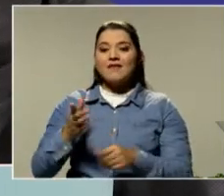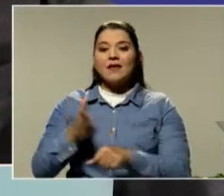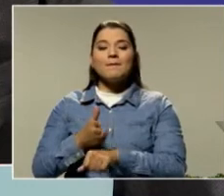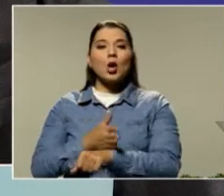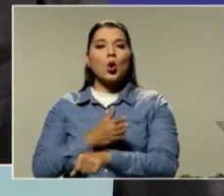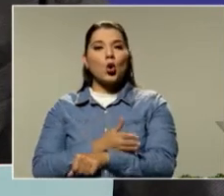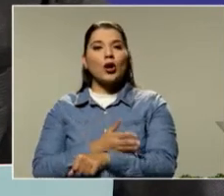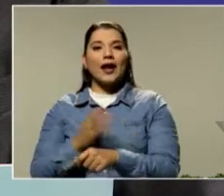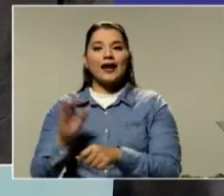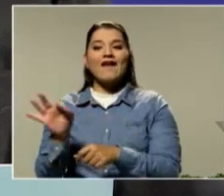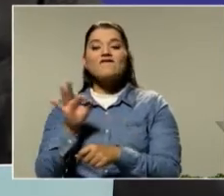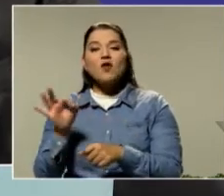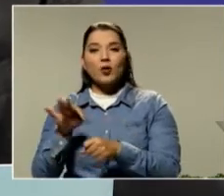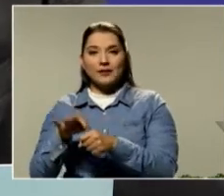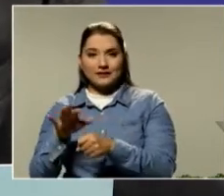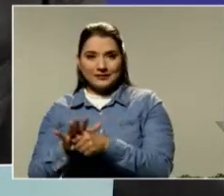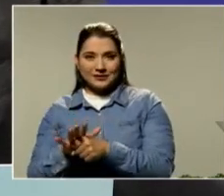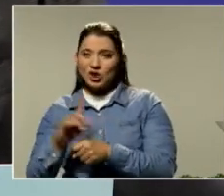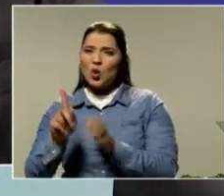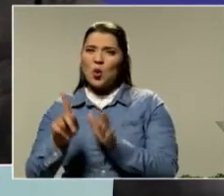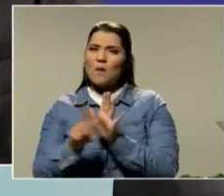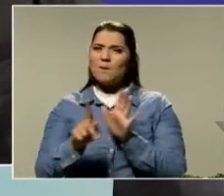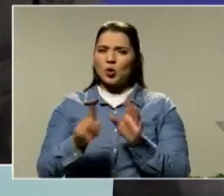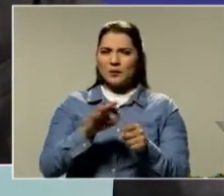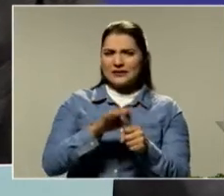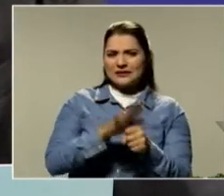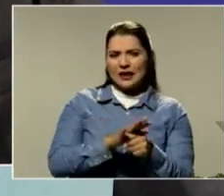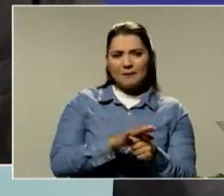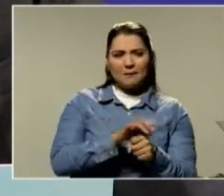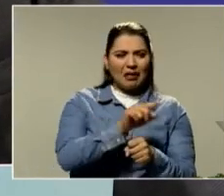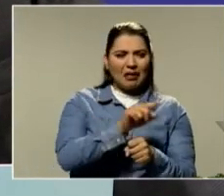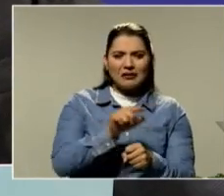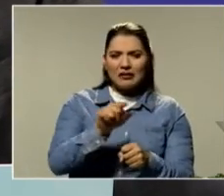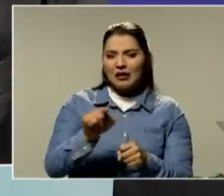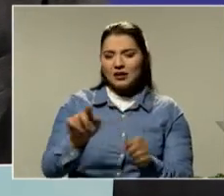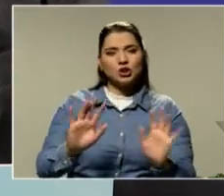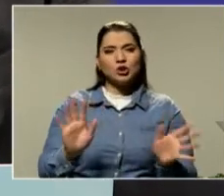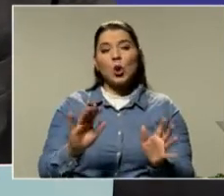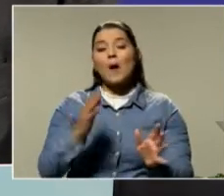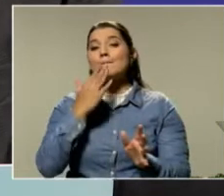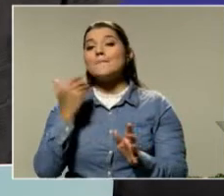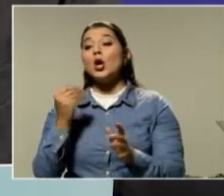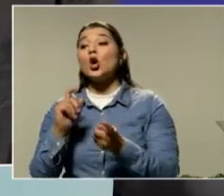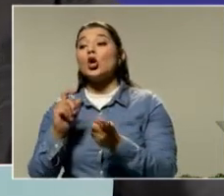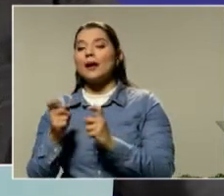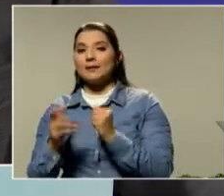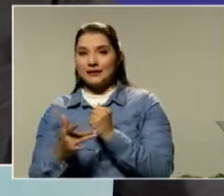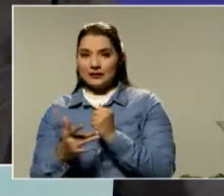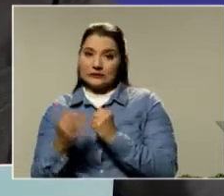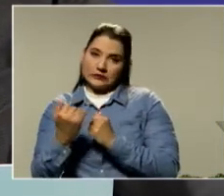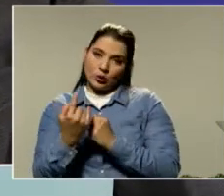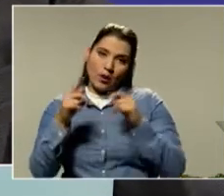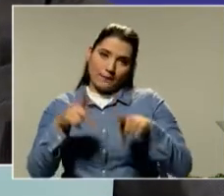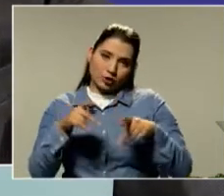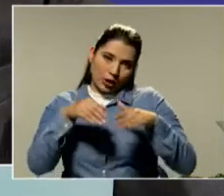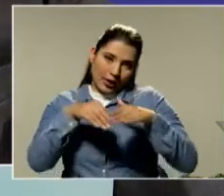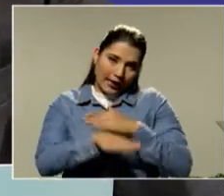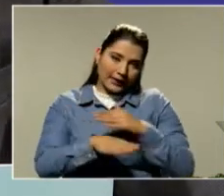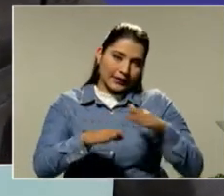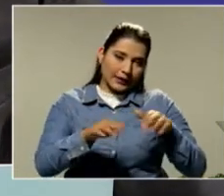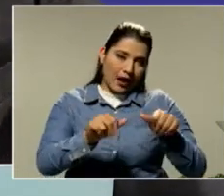tanto prohibir una actividad. Y si alguien se mete en un humedal o destruye un bosque, bueno, hay que buscar los mecanismos legales